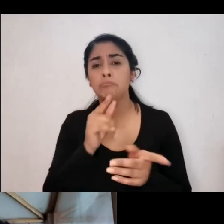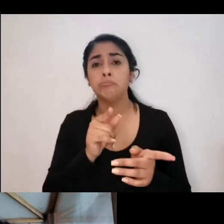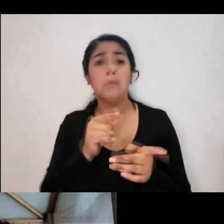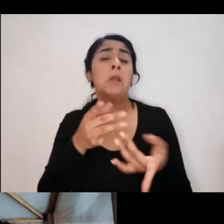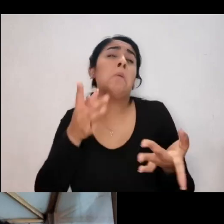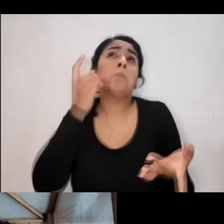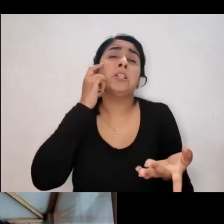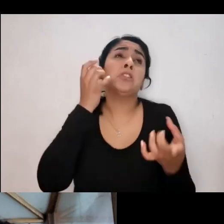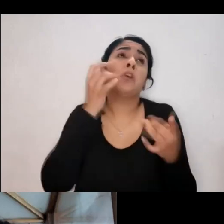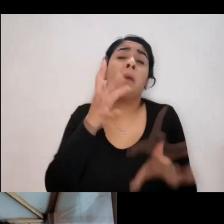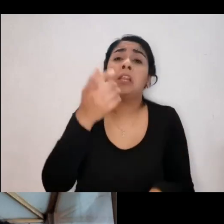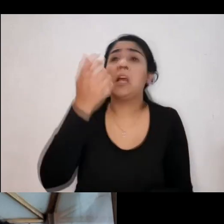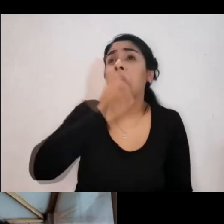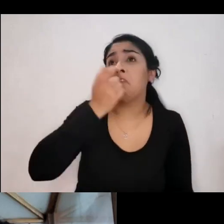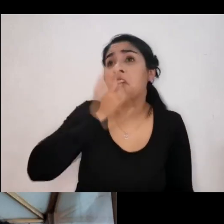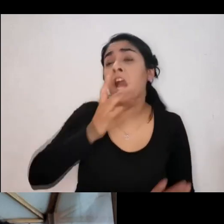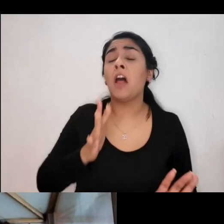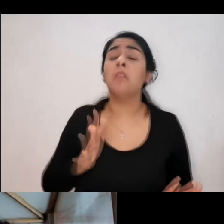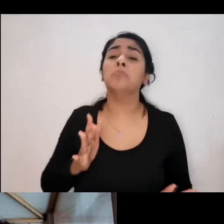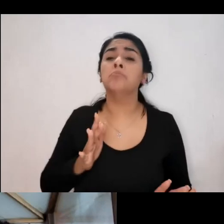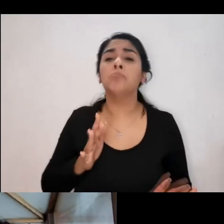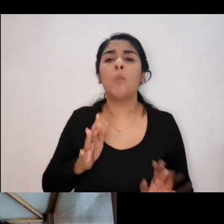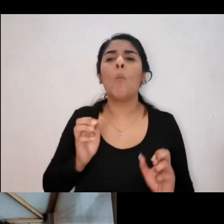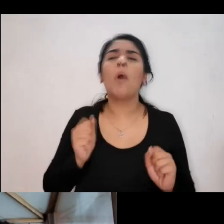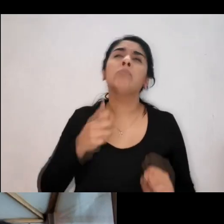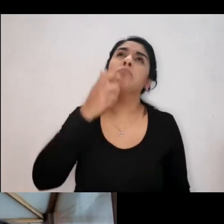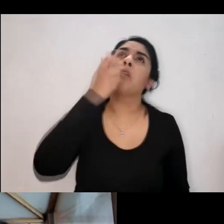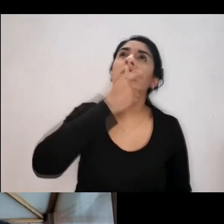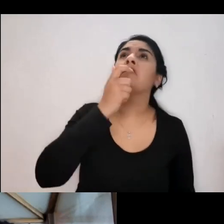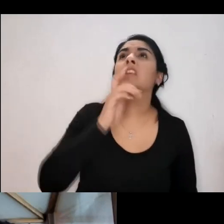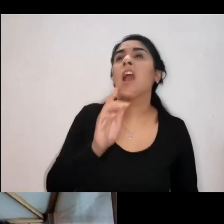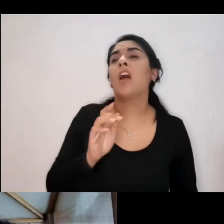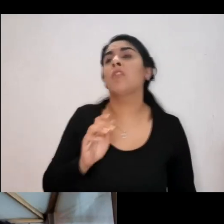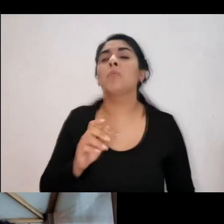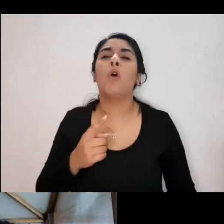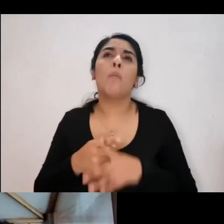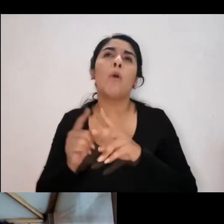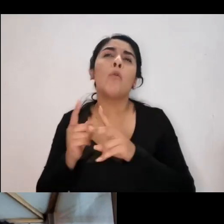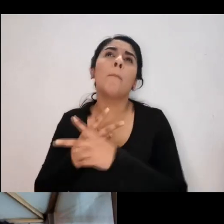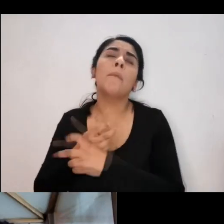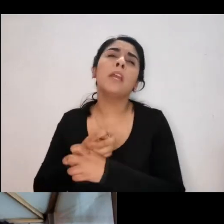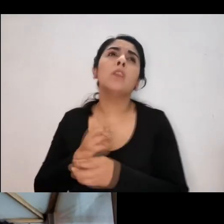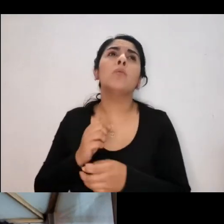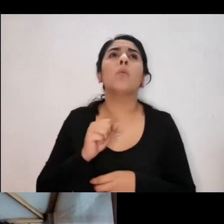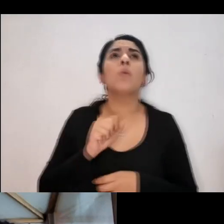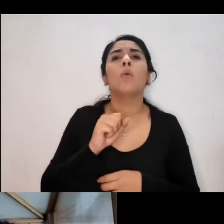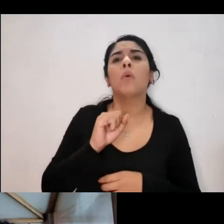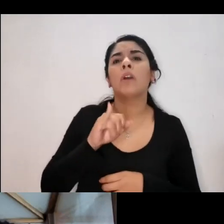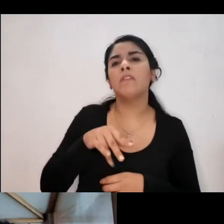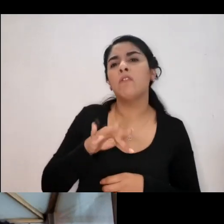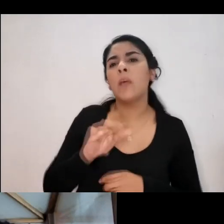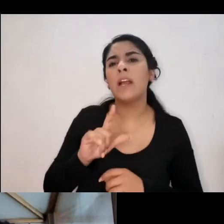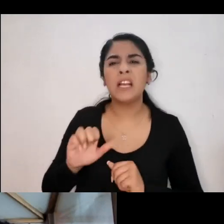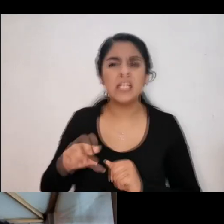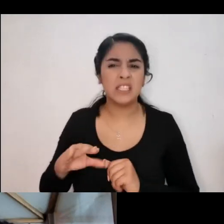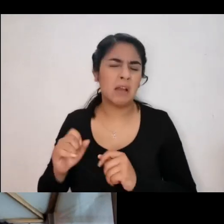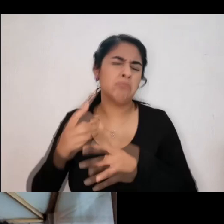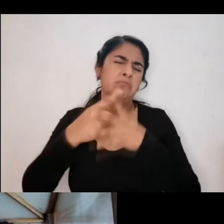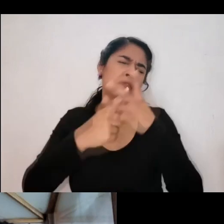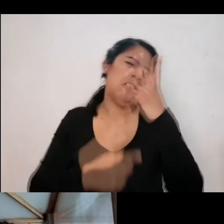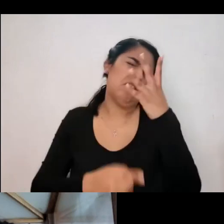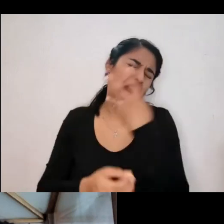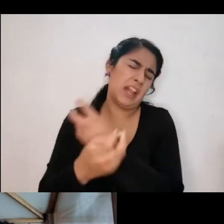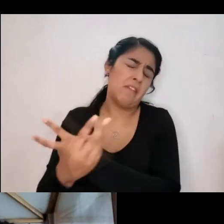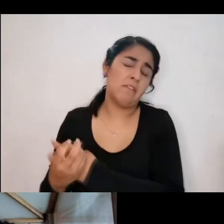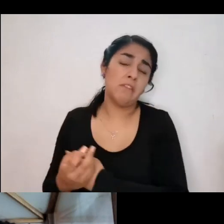nomás, porque puede haber sido un resfriado por adenovirus, puede haber sido una influenza, un parainfluenza, hay muchos otros virus que me generan un